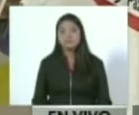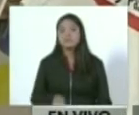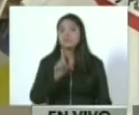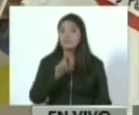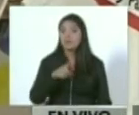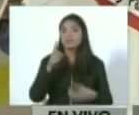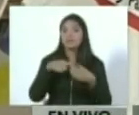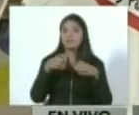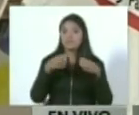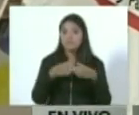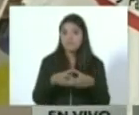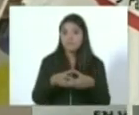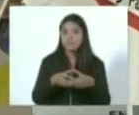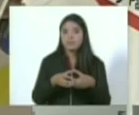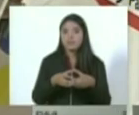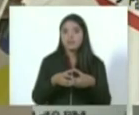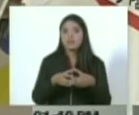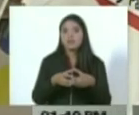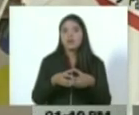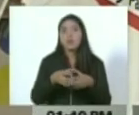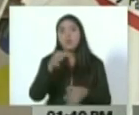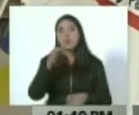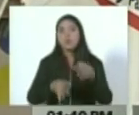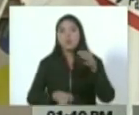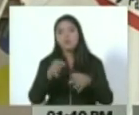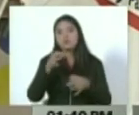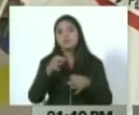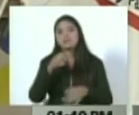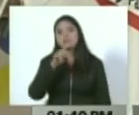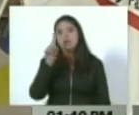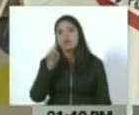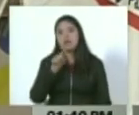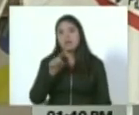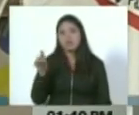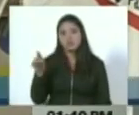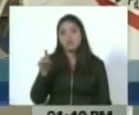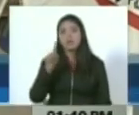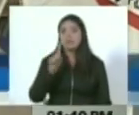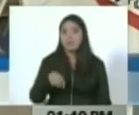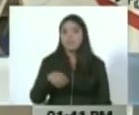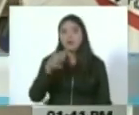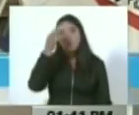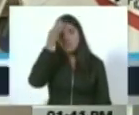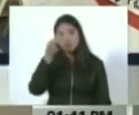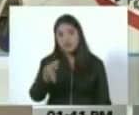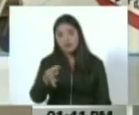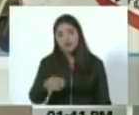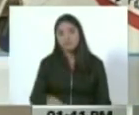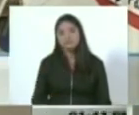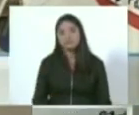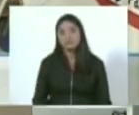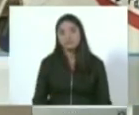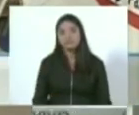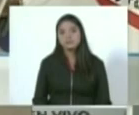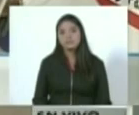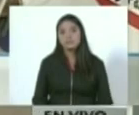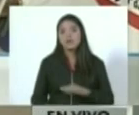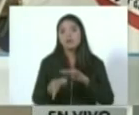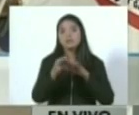miembro activo del Partido Primero Justicia en el estado Zulia y también concejal del